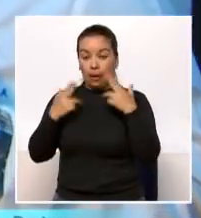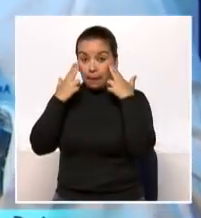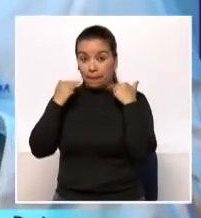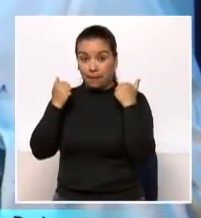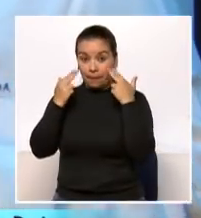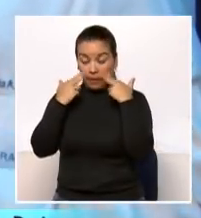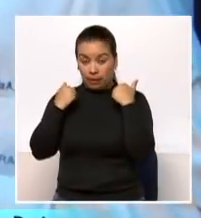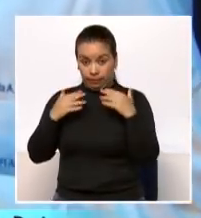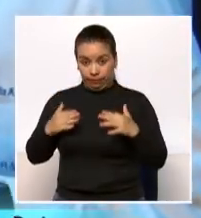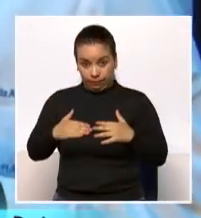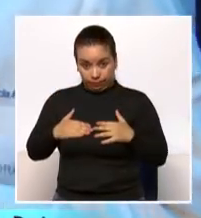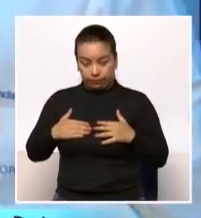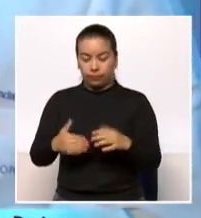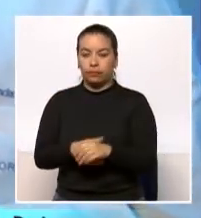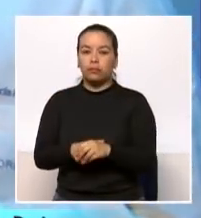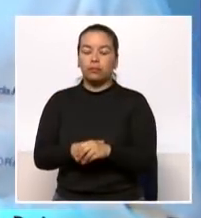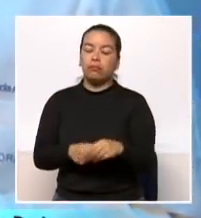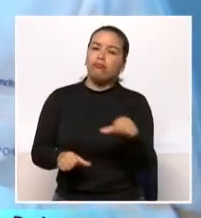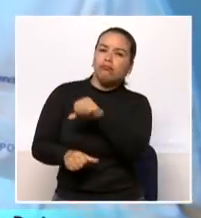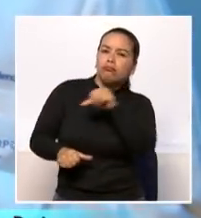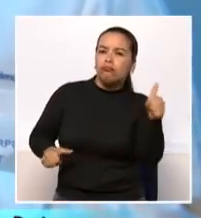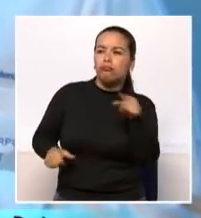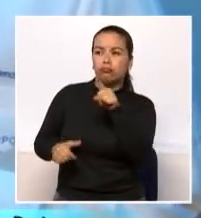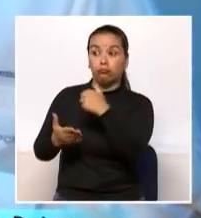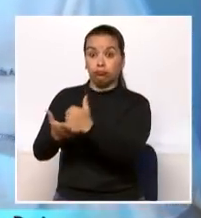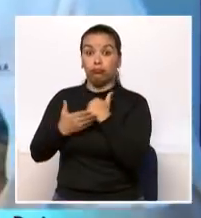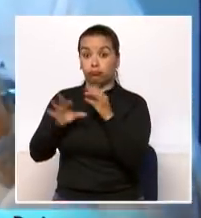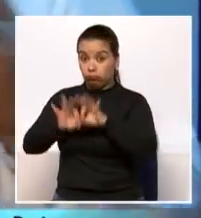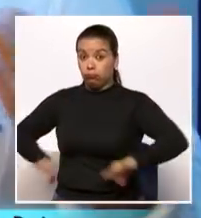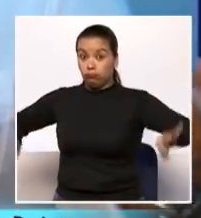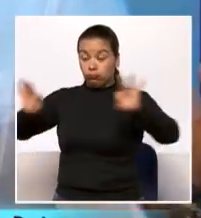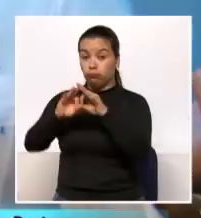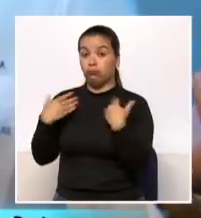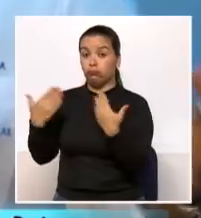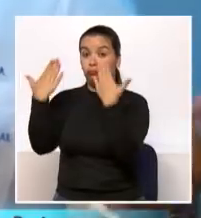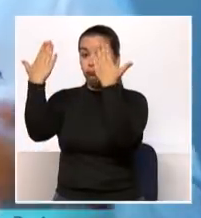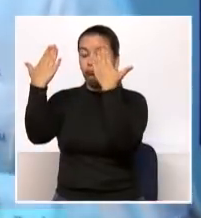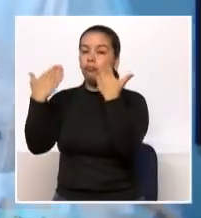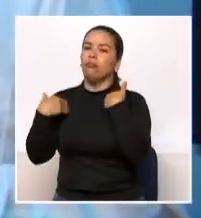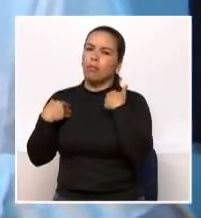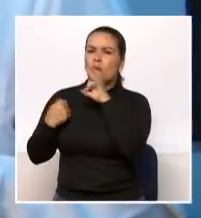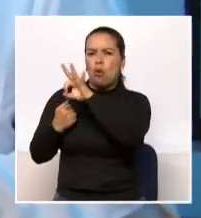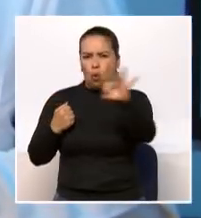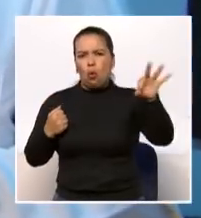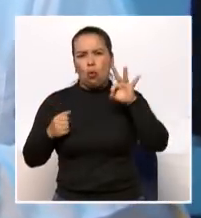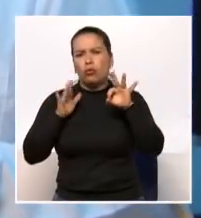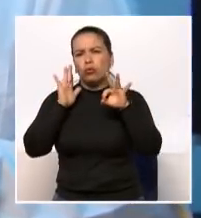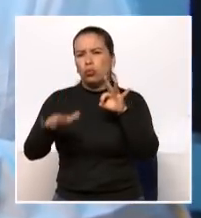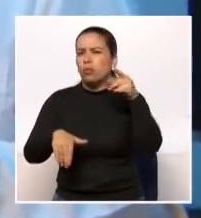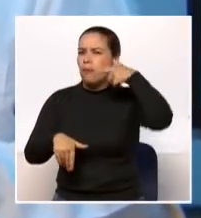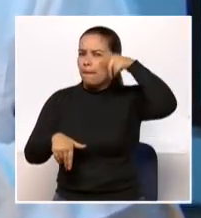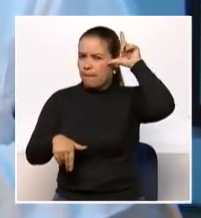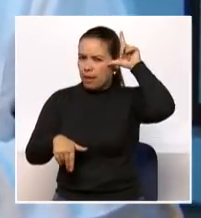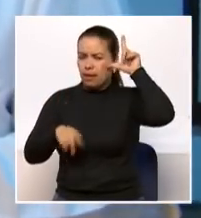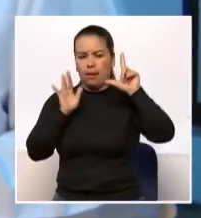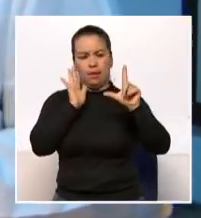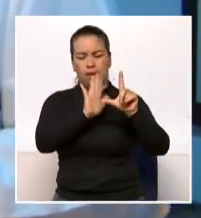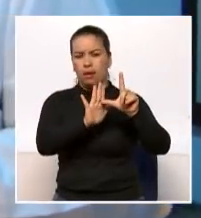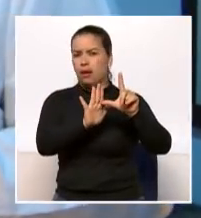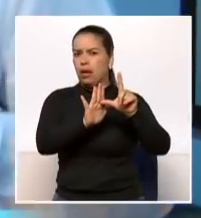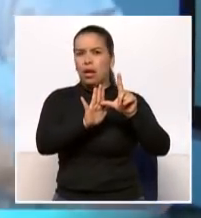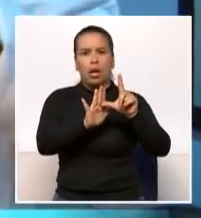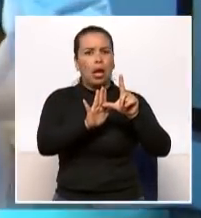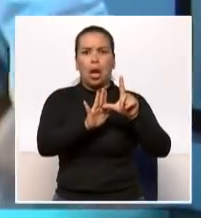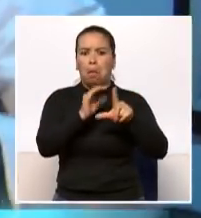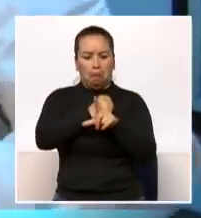mamario. Y otra cosa que podemos hacer importantísima es que casi los hombres, el aparato reproductor masculino, los hombres no lo